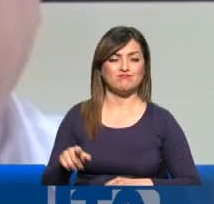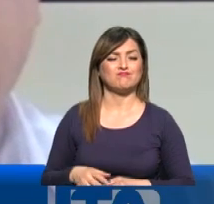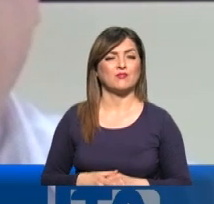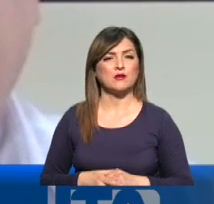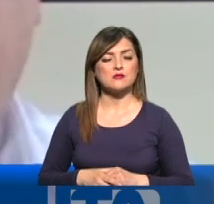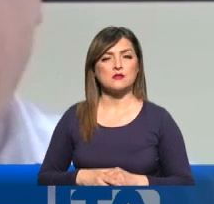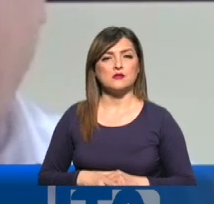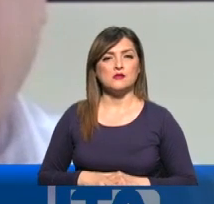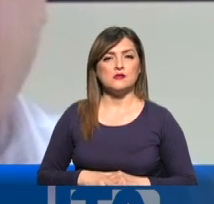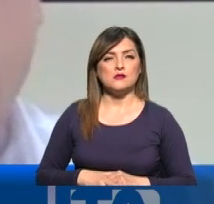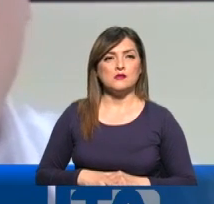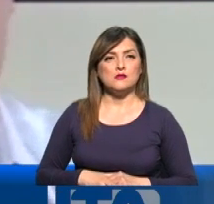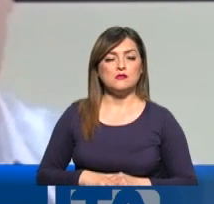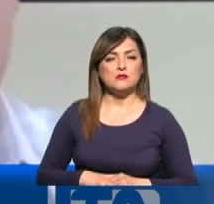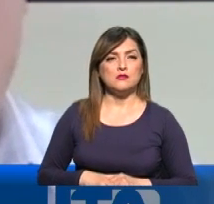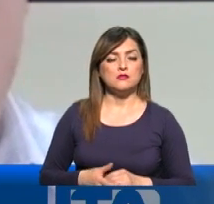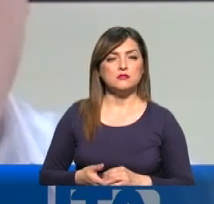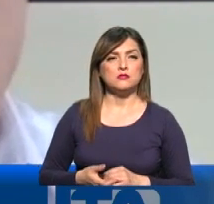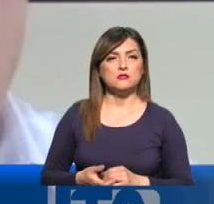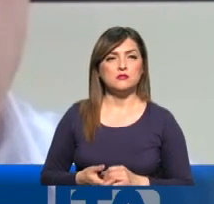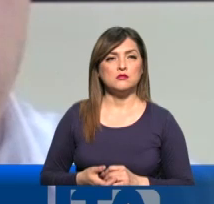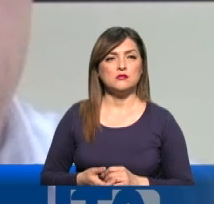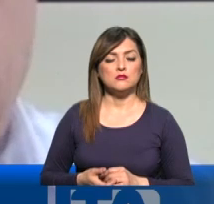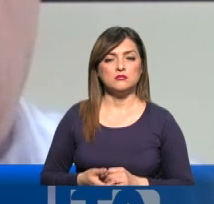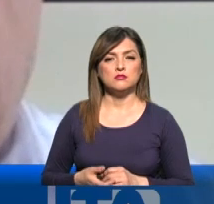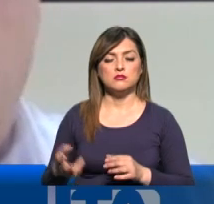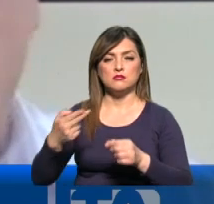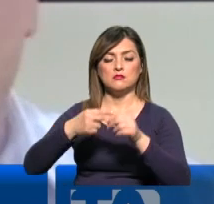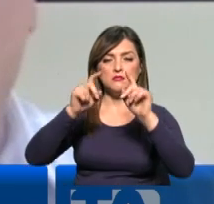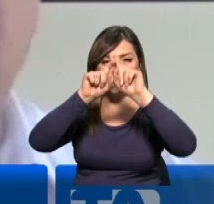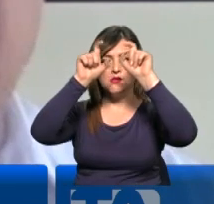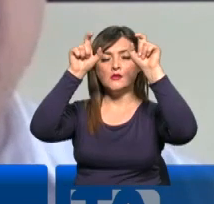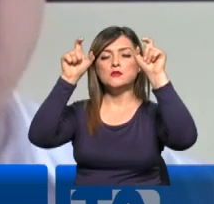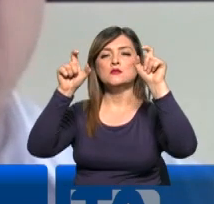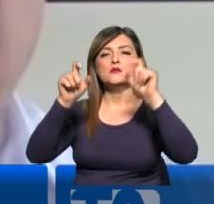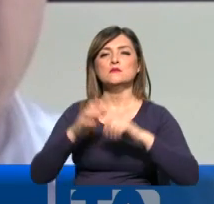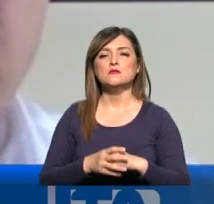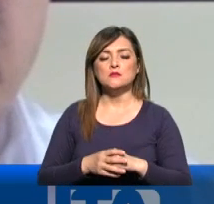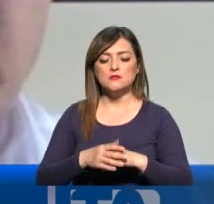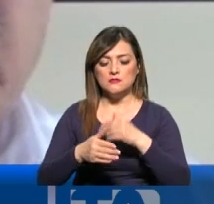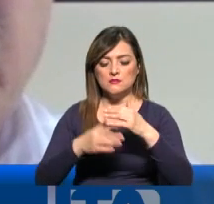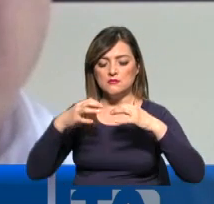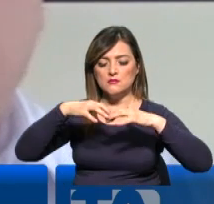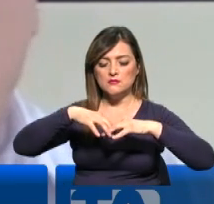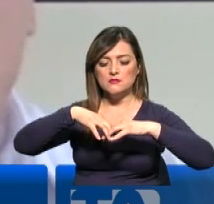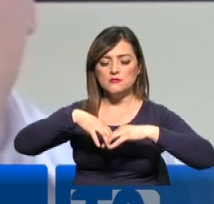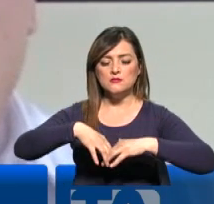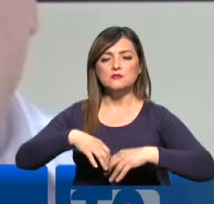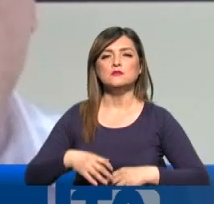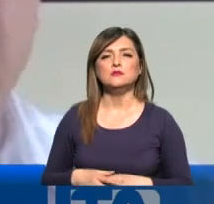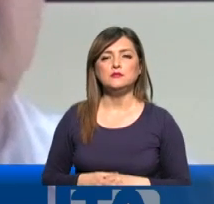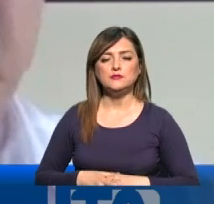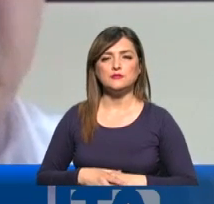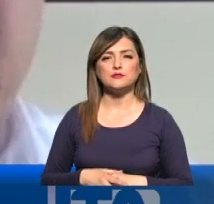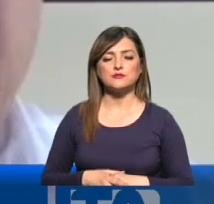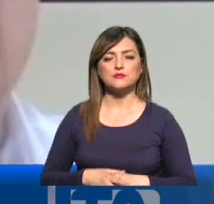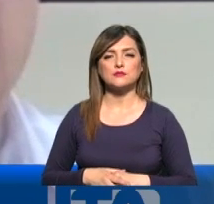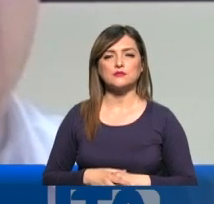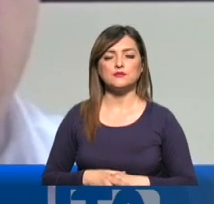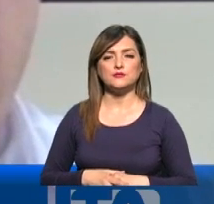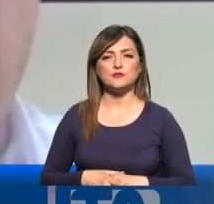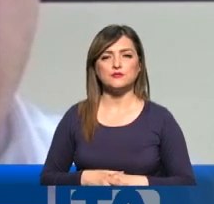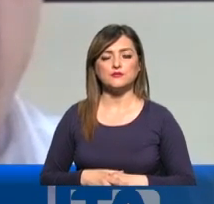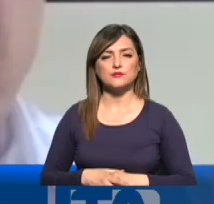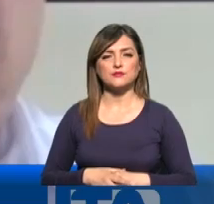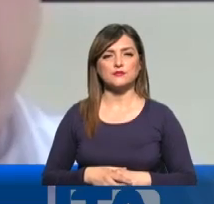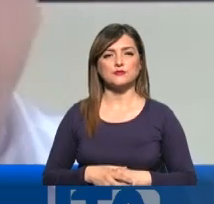ciertamente ha sido parte de una empresa que está en disolución. Entiendo que la misma